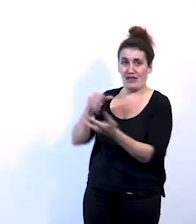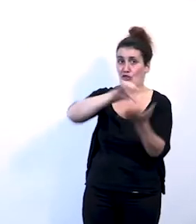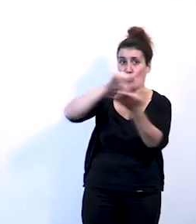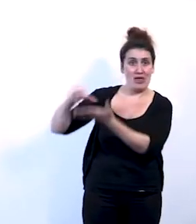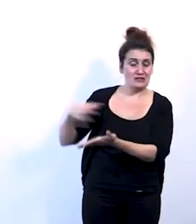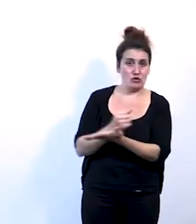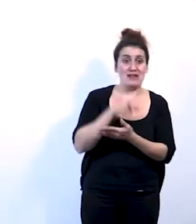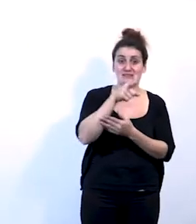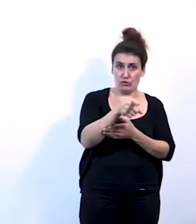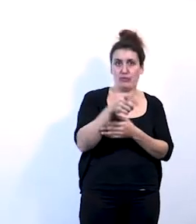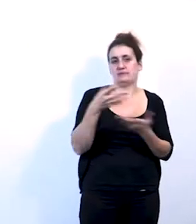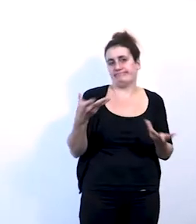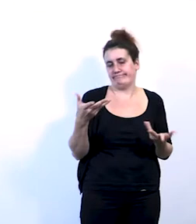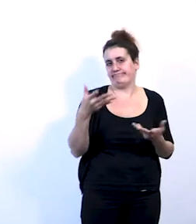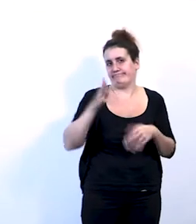Entonces, es eso,